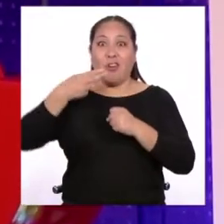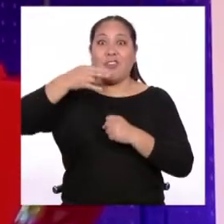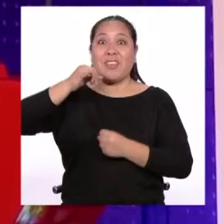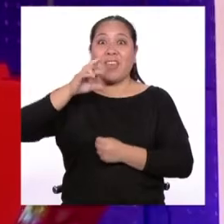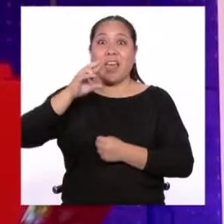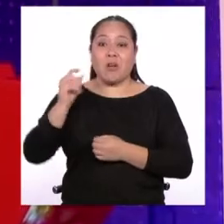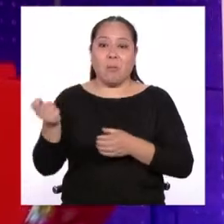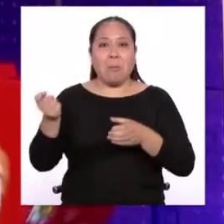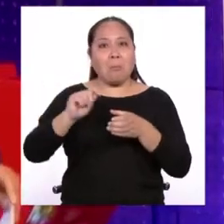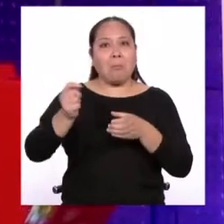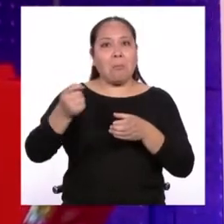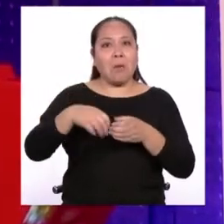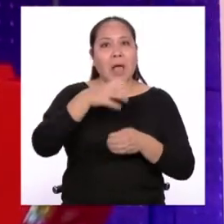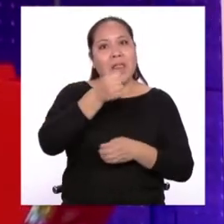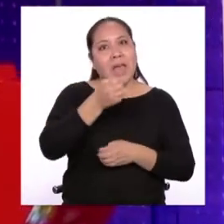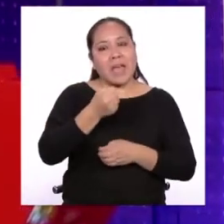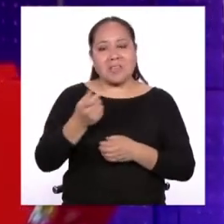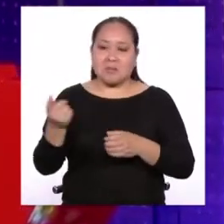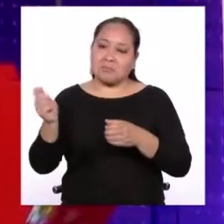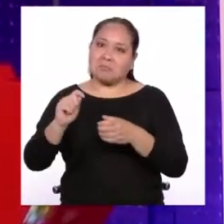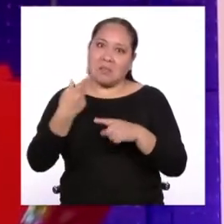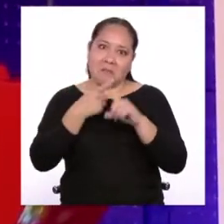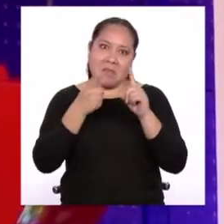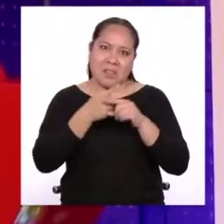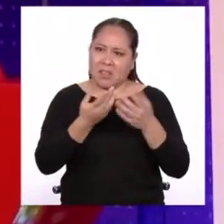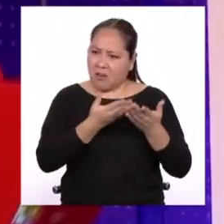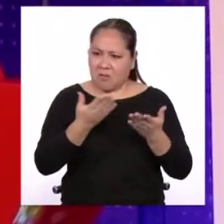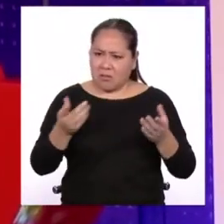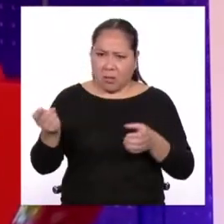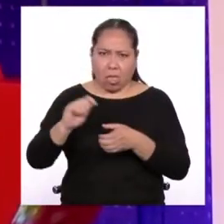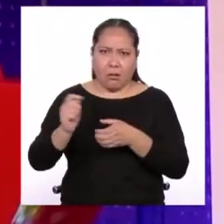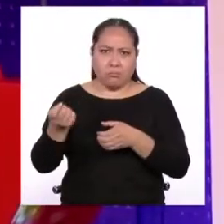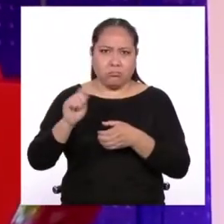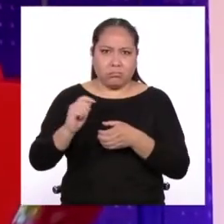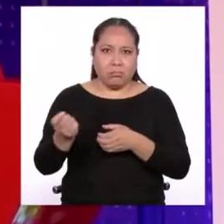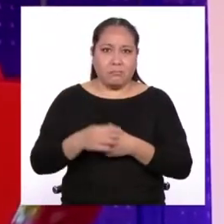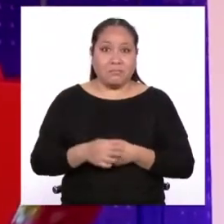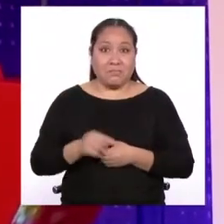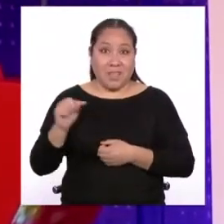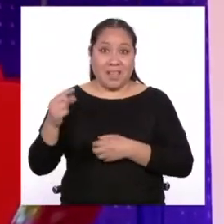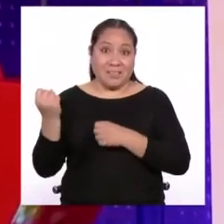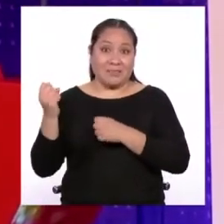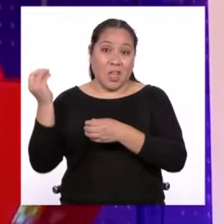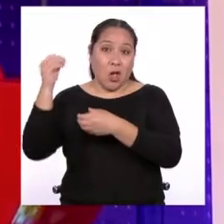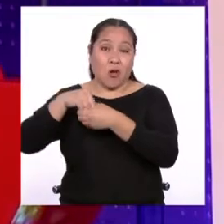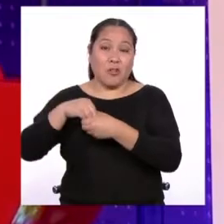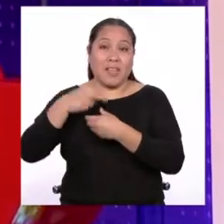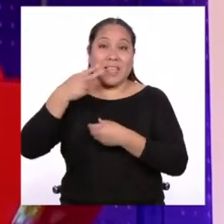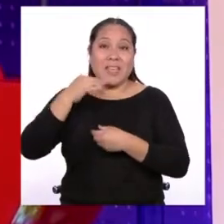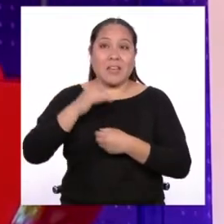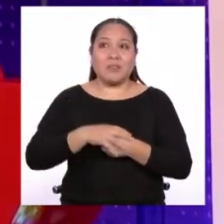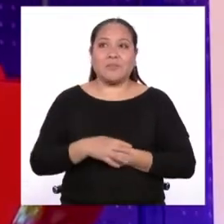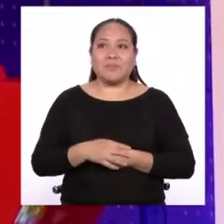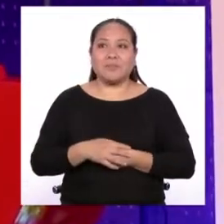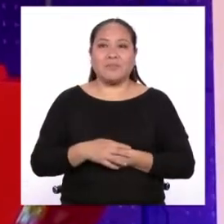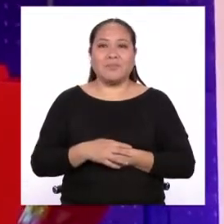taza de leche, la avena, los jugos, etc. Nosotras laborábamos